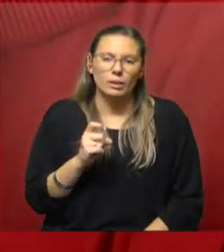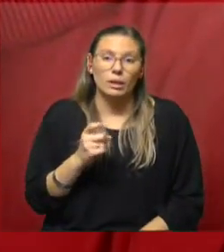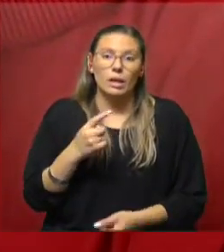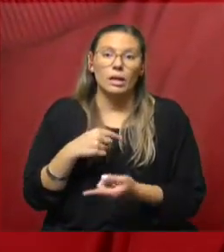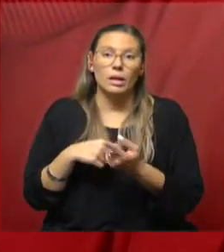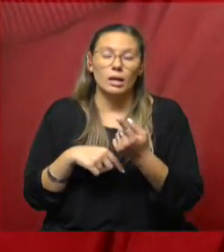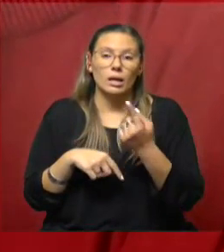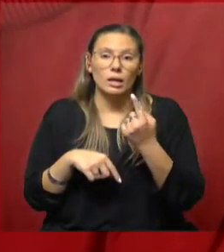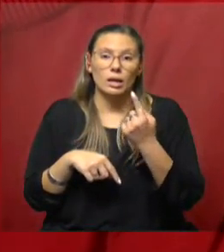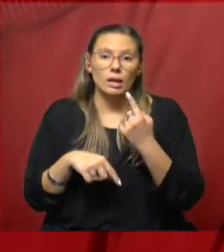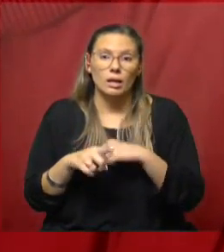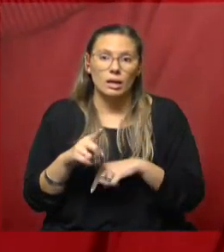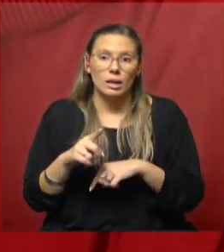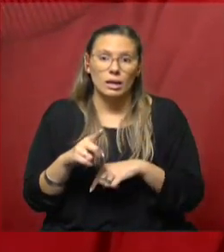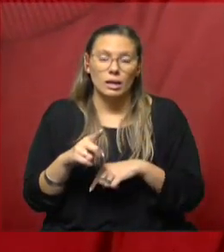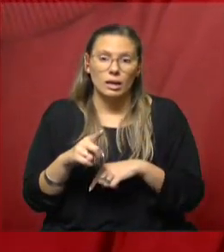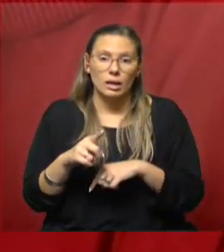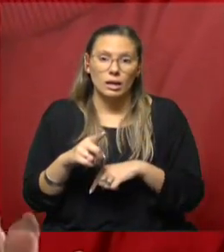Entonces,